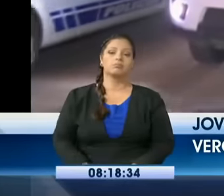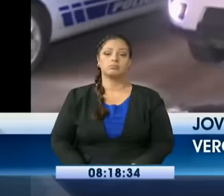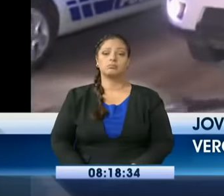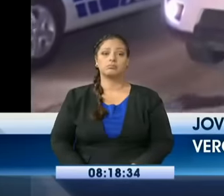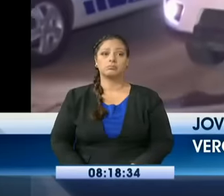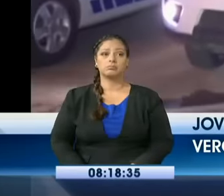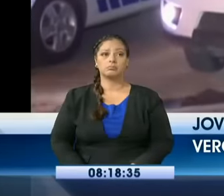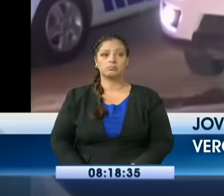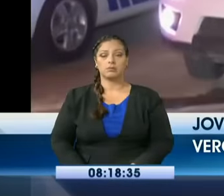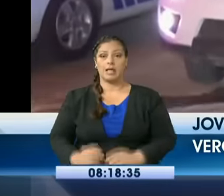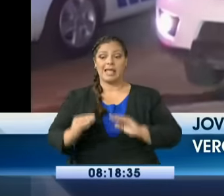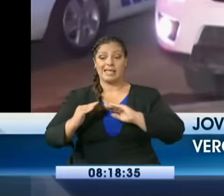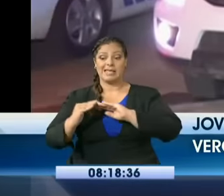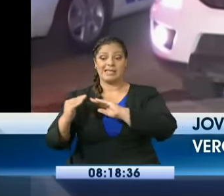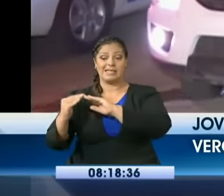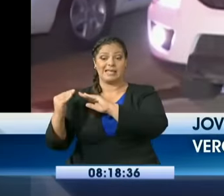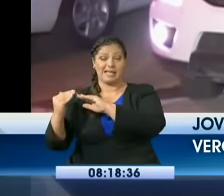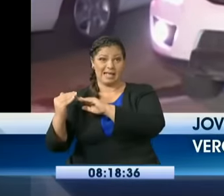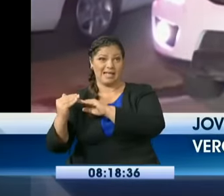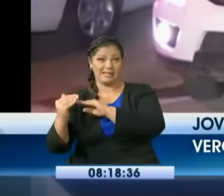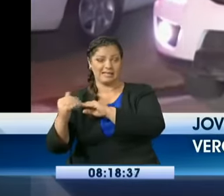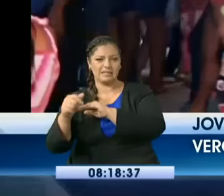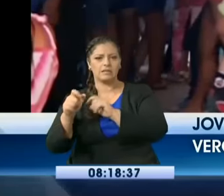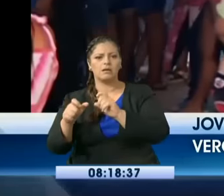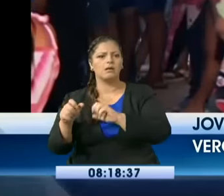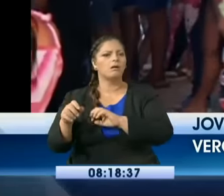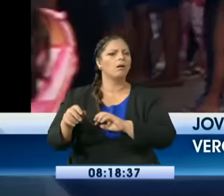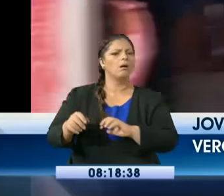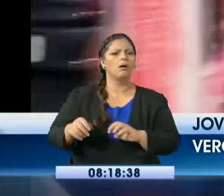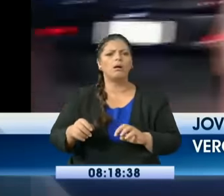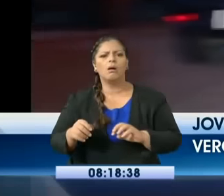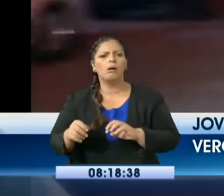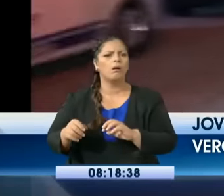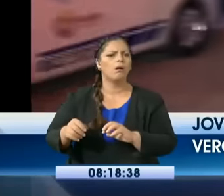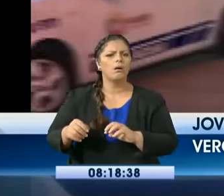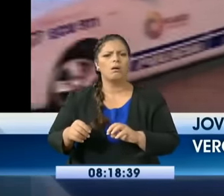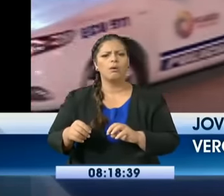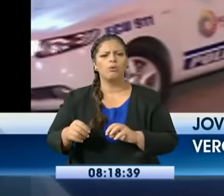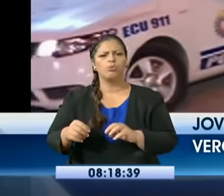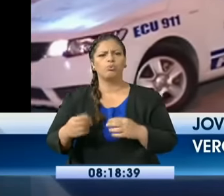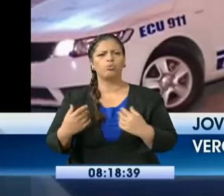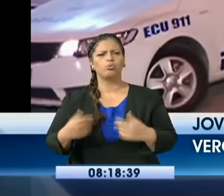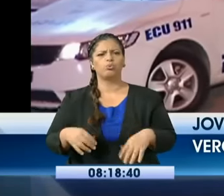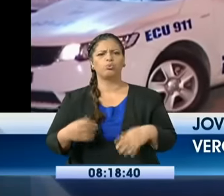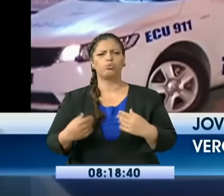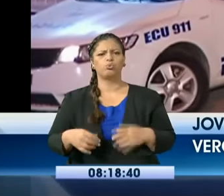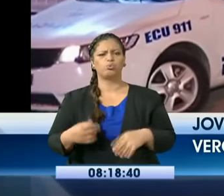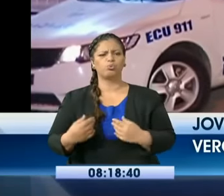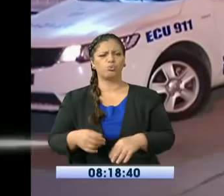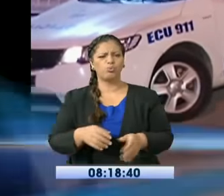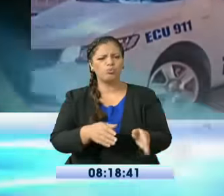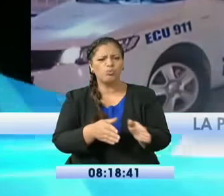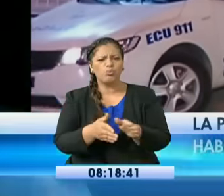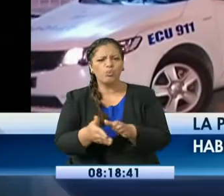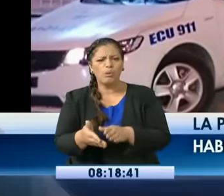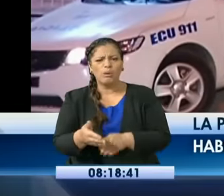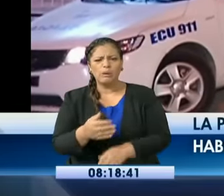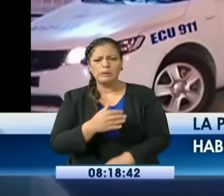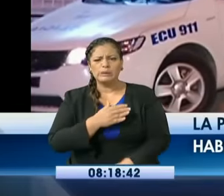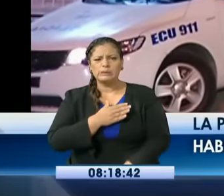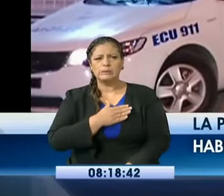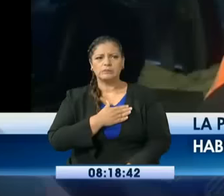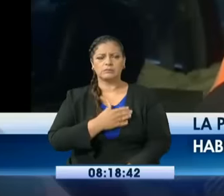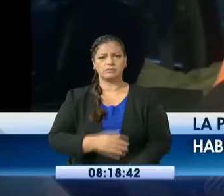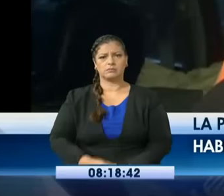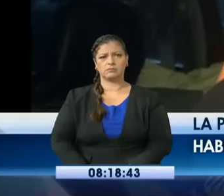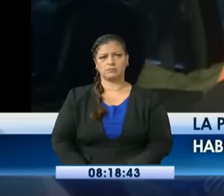a los vecinos del lugar, que salieron a la calle a tratar de conocer más detalles sobre lo sucedido. Y se lo veía por